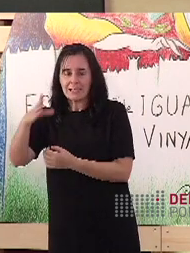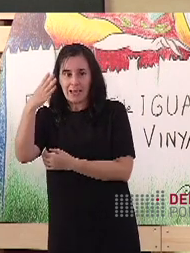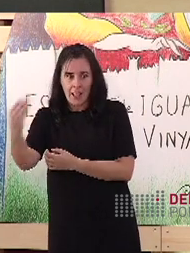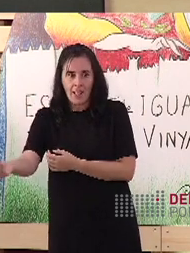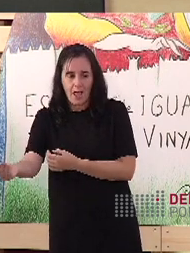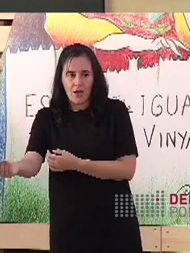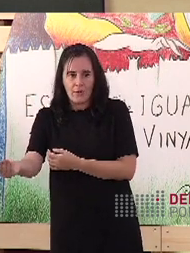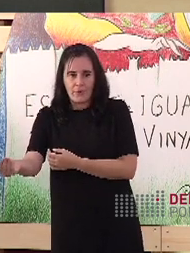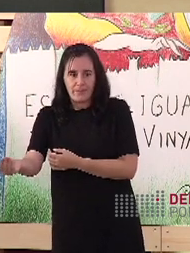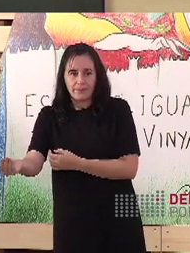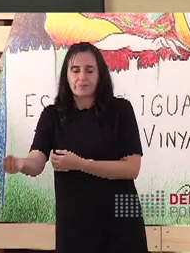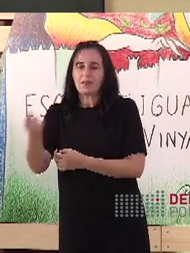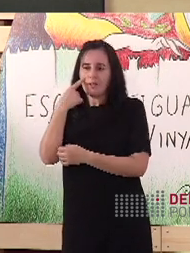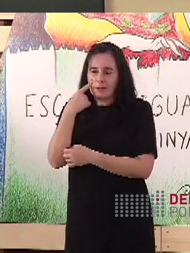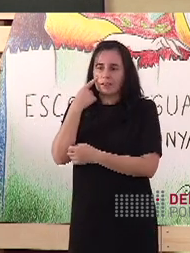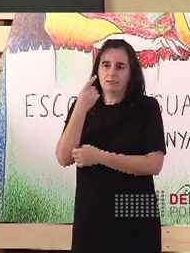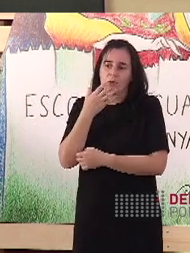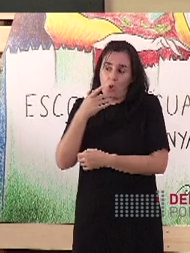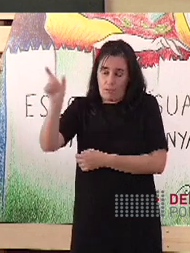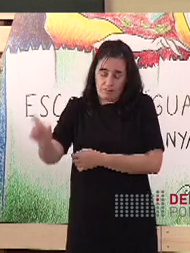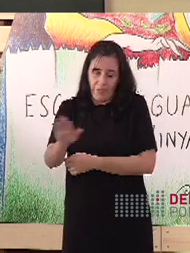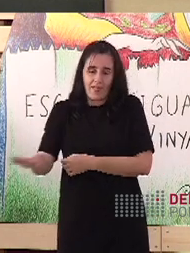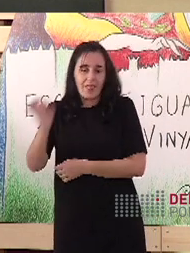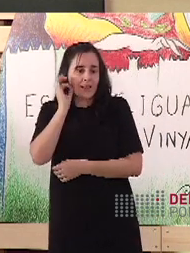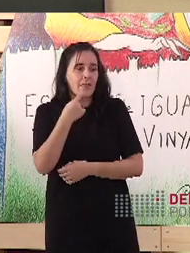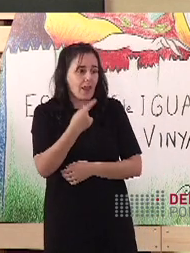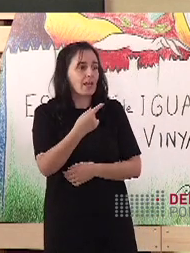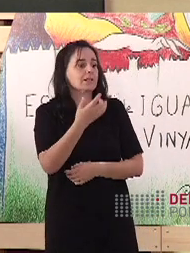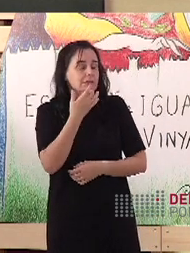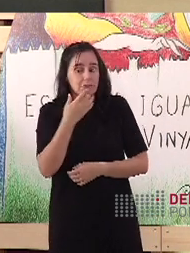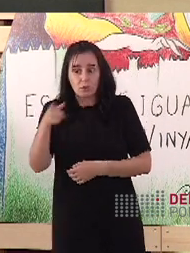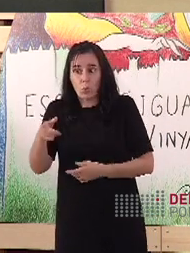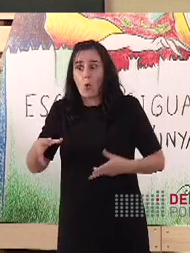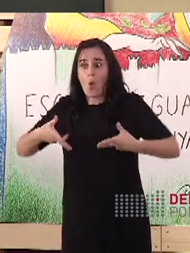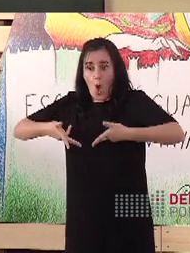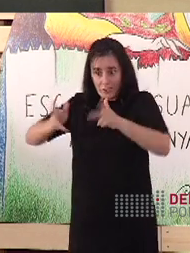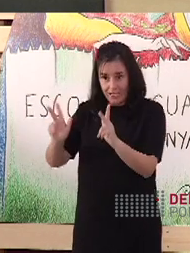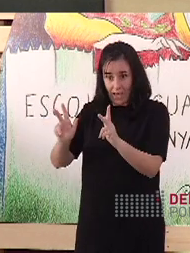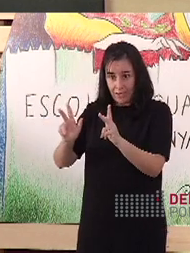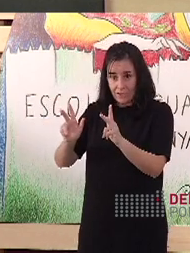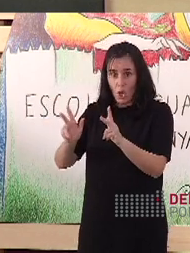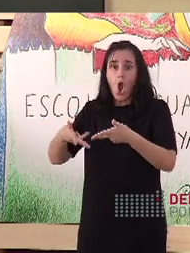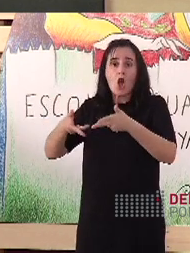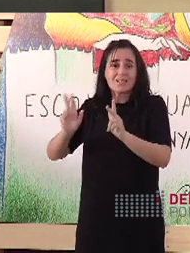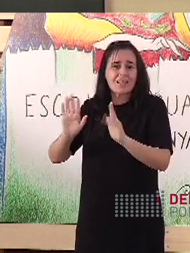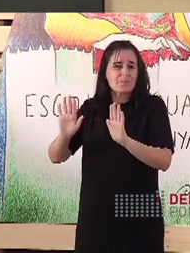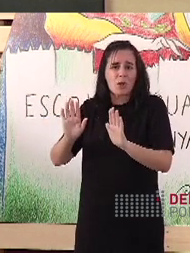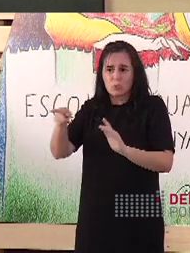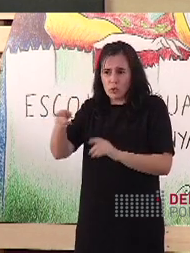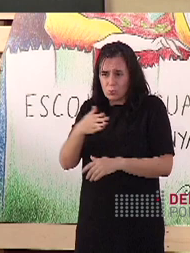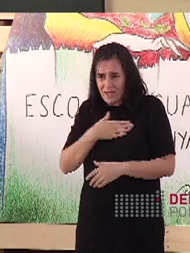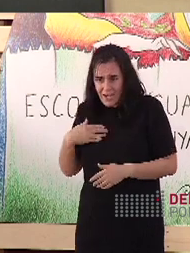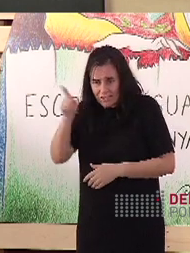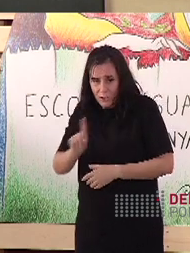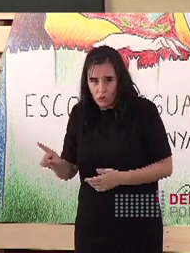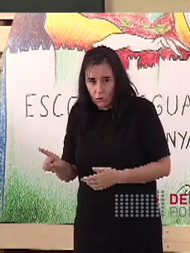que tú consientes, le decía, pero es una violación, porque si tú consientes algo que no quieres realmente, por eso decía, qué fuerte que lo